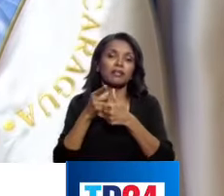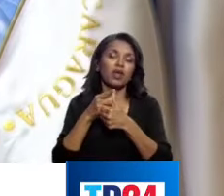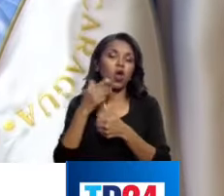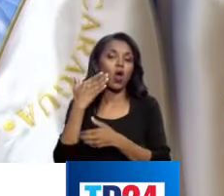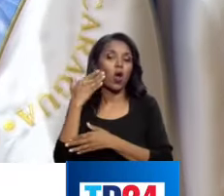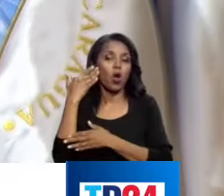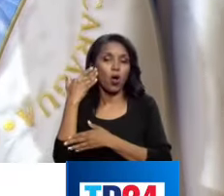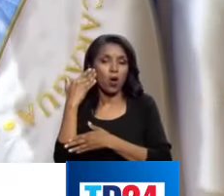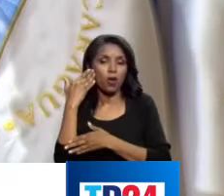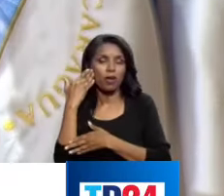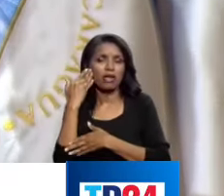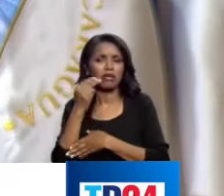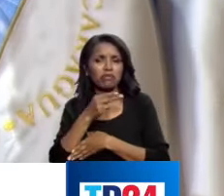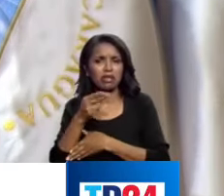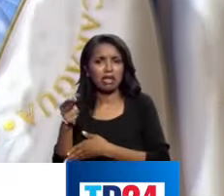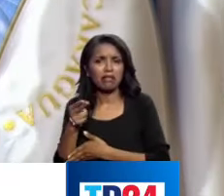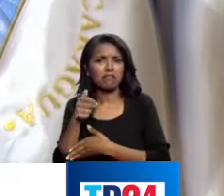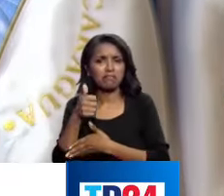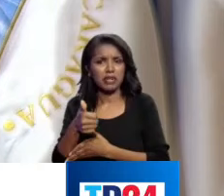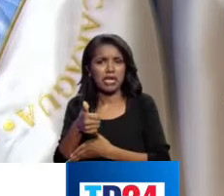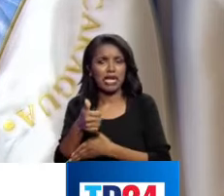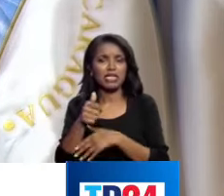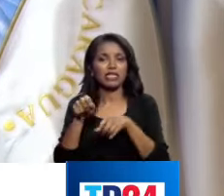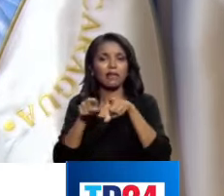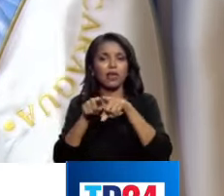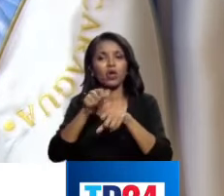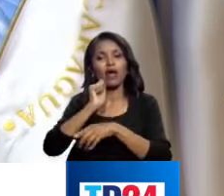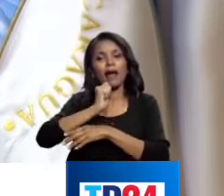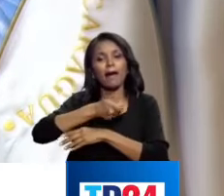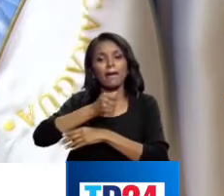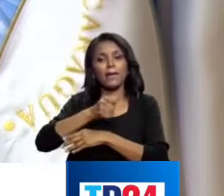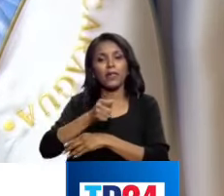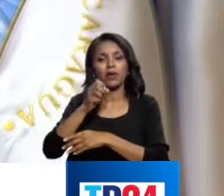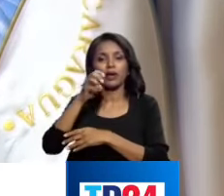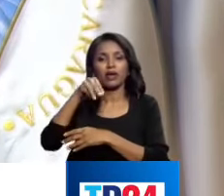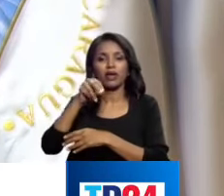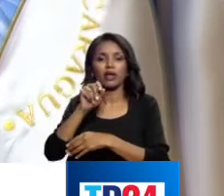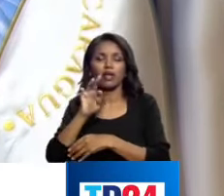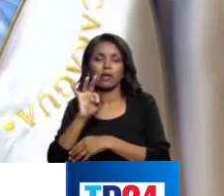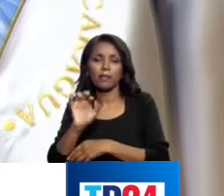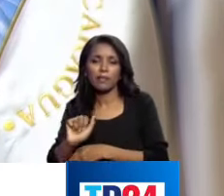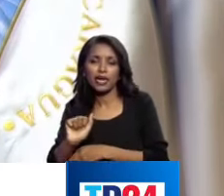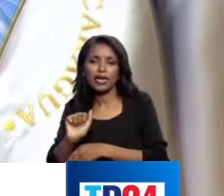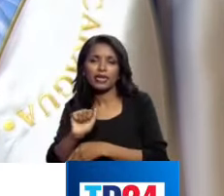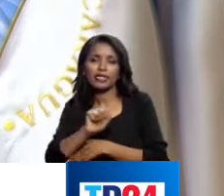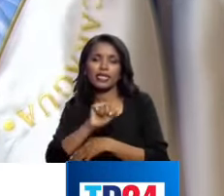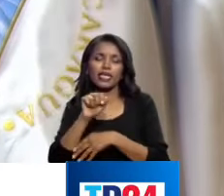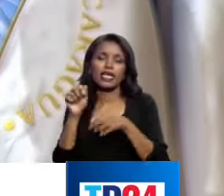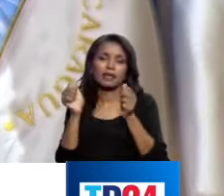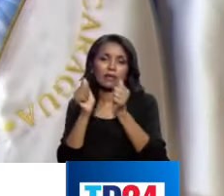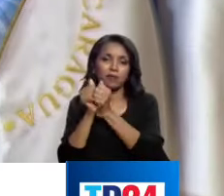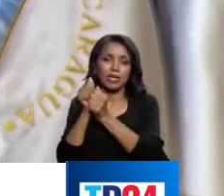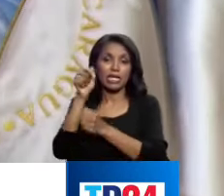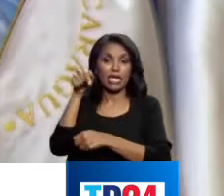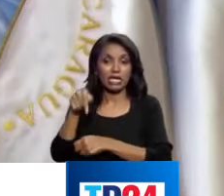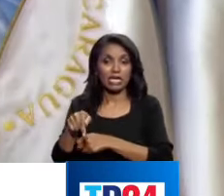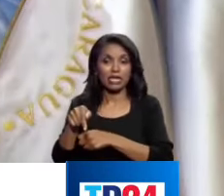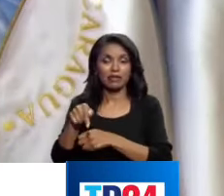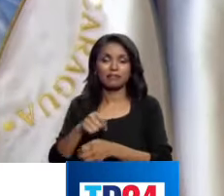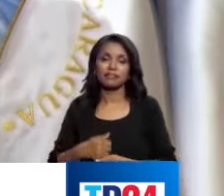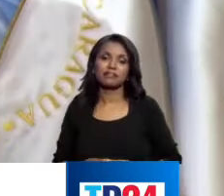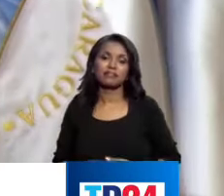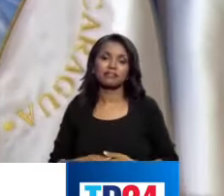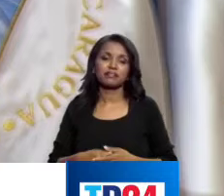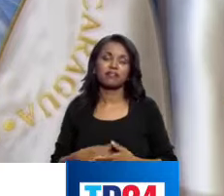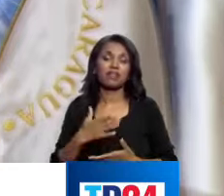jóvenes y, además de los jóvenes, para los abogados Martita Cornejo y Juan Ramón Sevillano, que hoy me acompañan aquí, parte